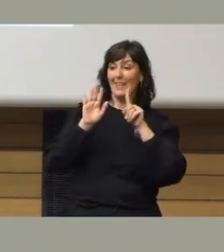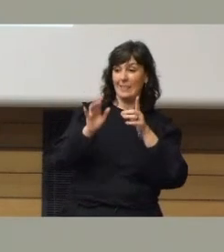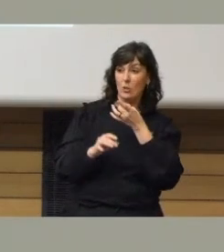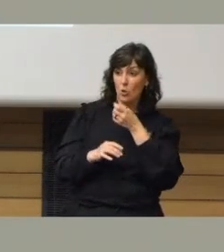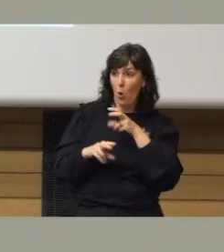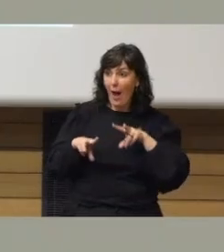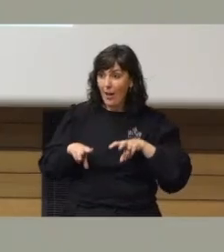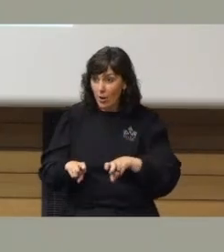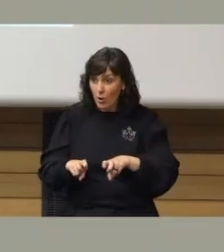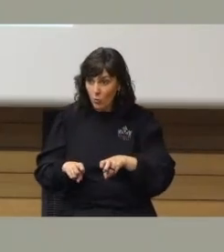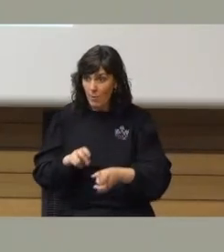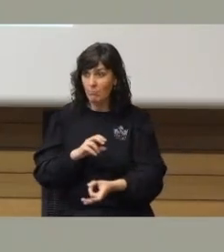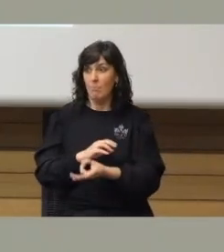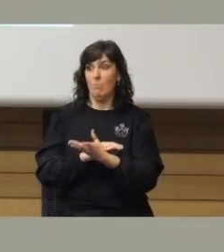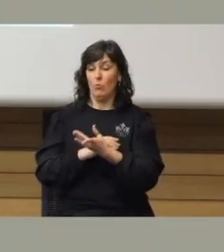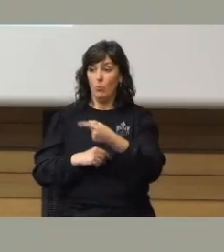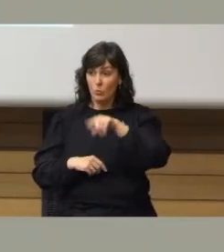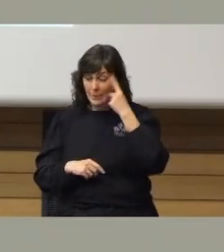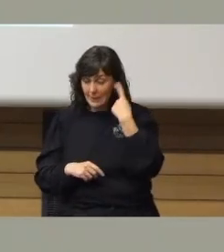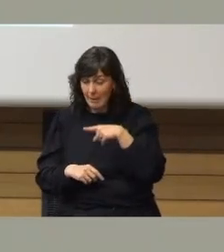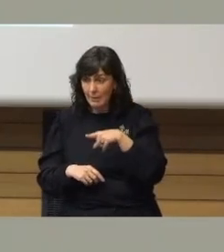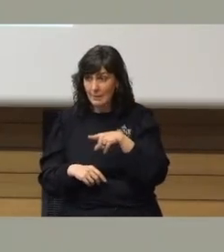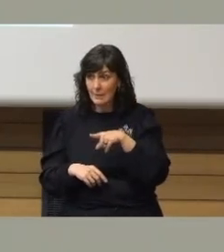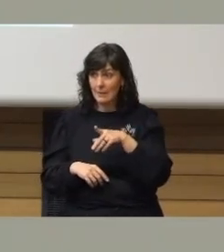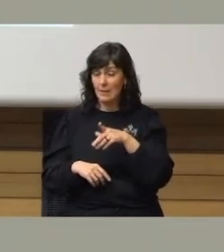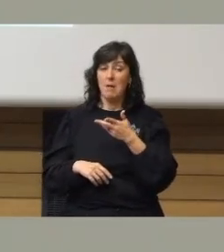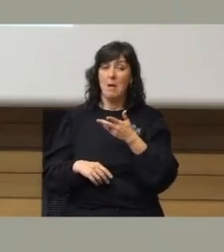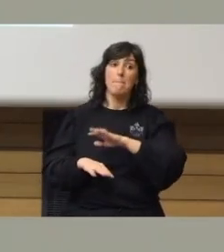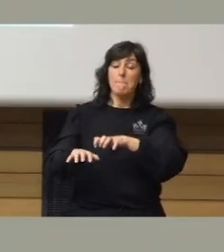Al final lo he hablado con Begoña, son derivados la mayoría, o bien